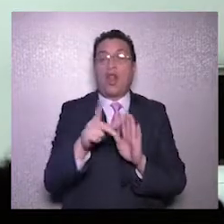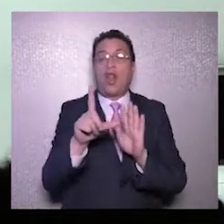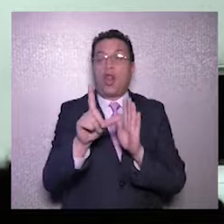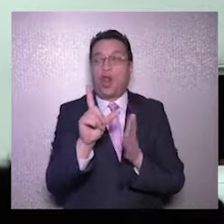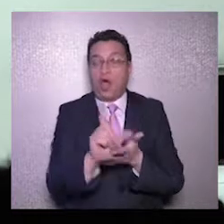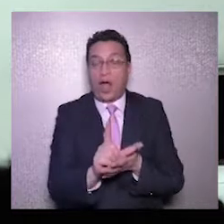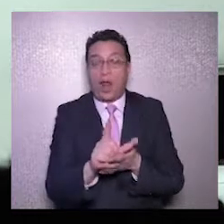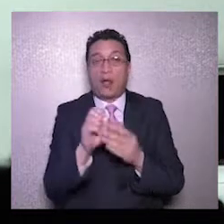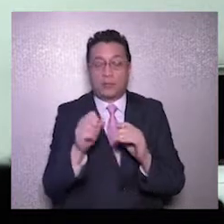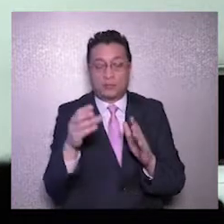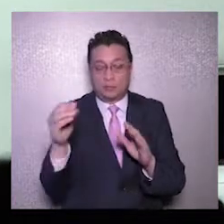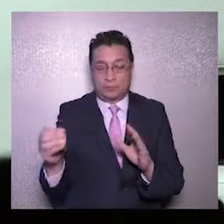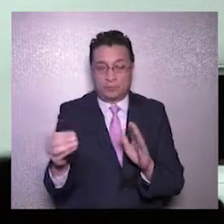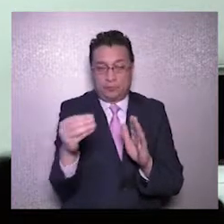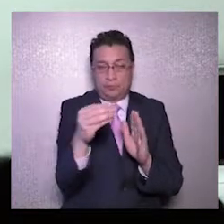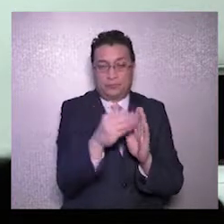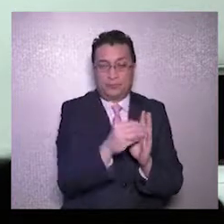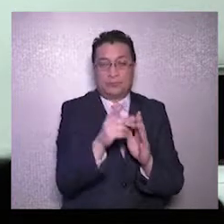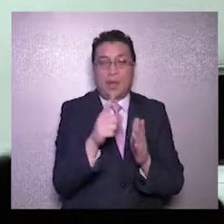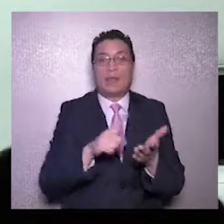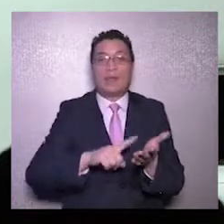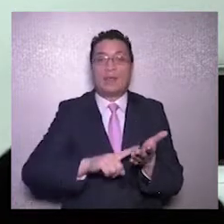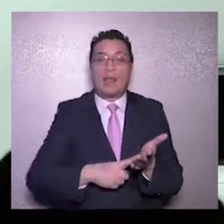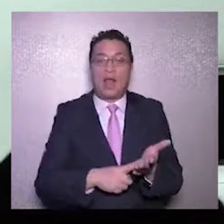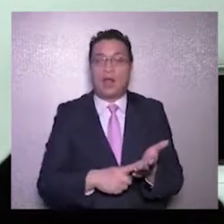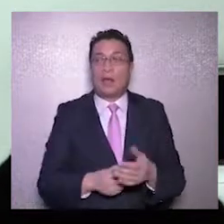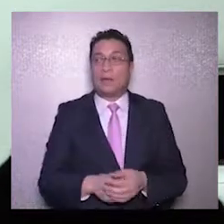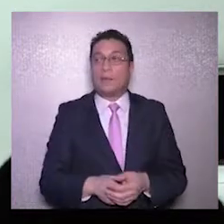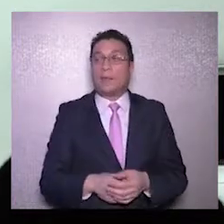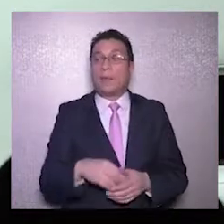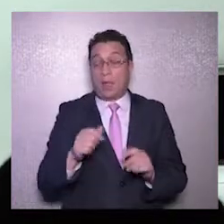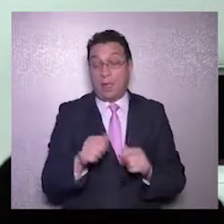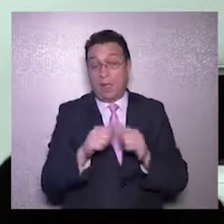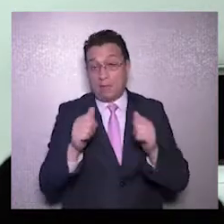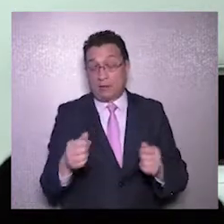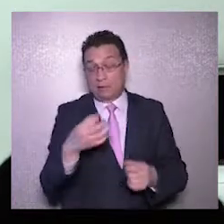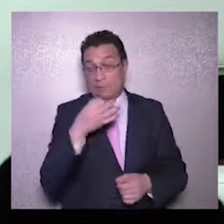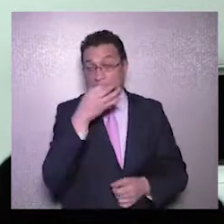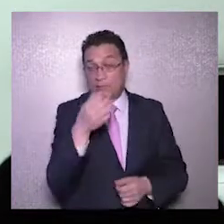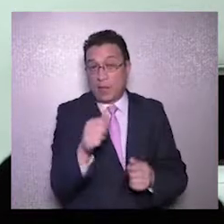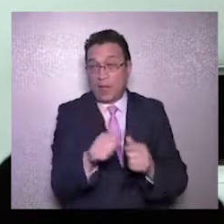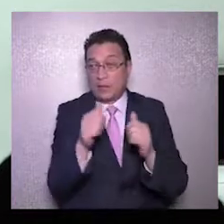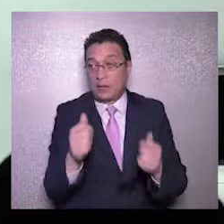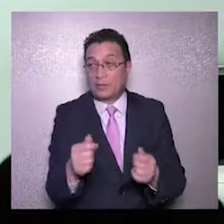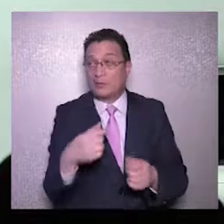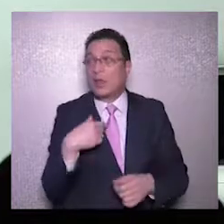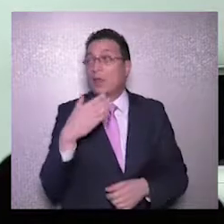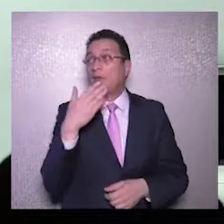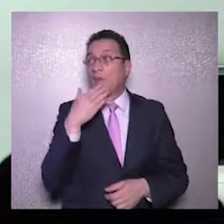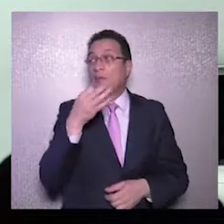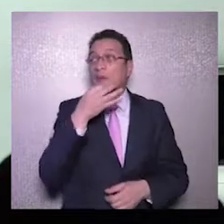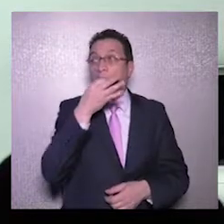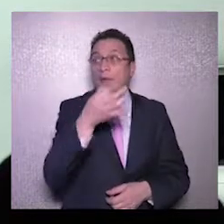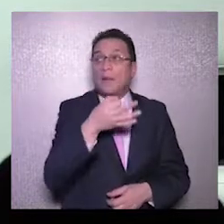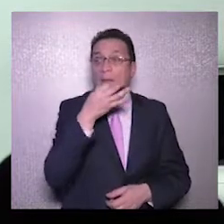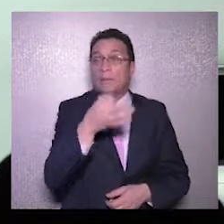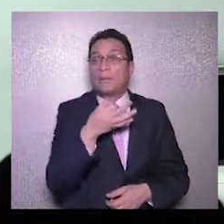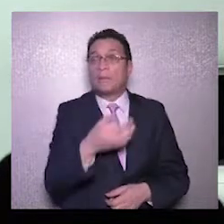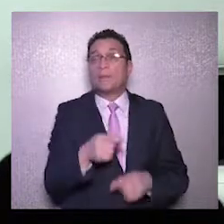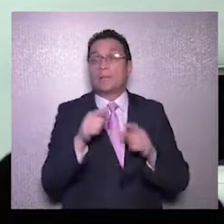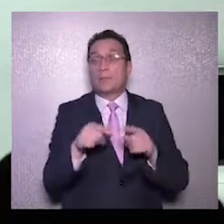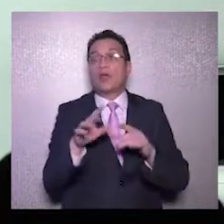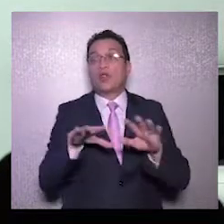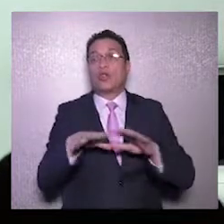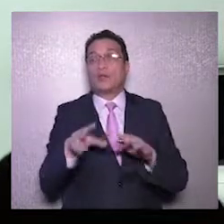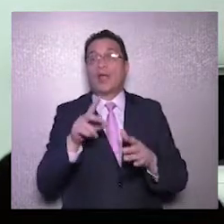se incorporen, ¿no es cierto?, esas tecnologías. Y debo decir más, porque también vamos a hablar de